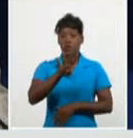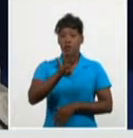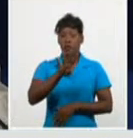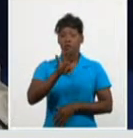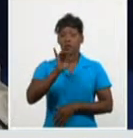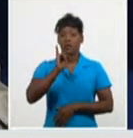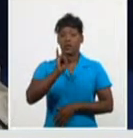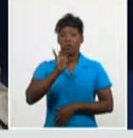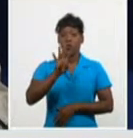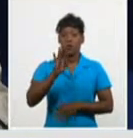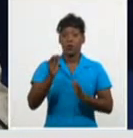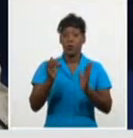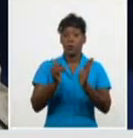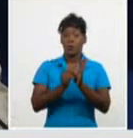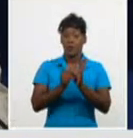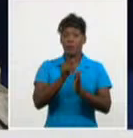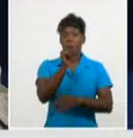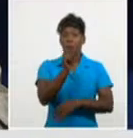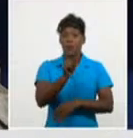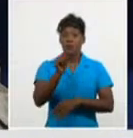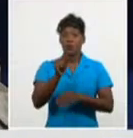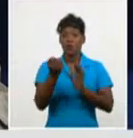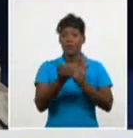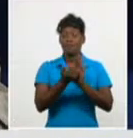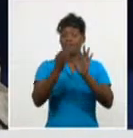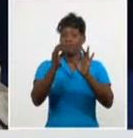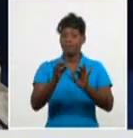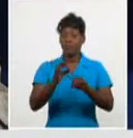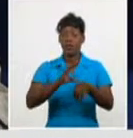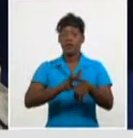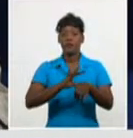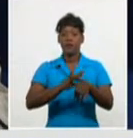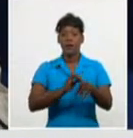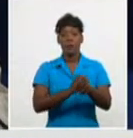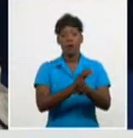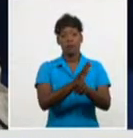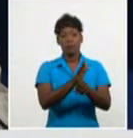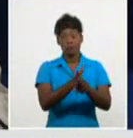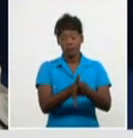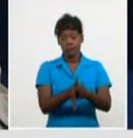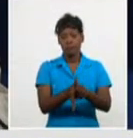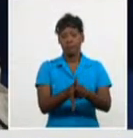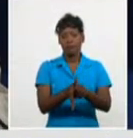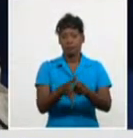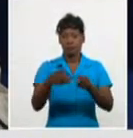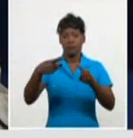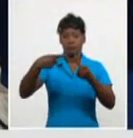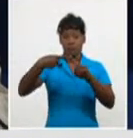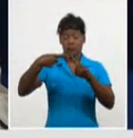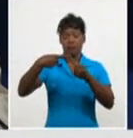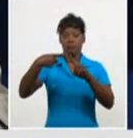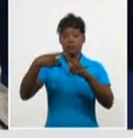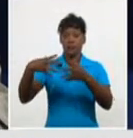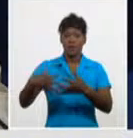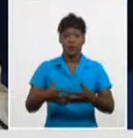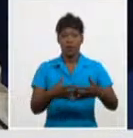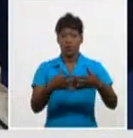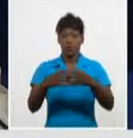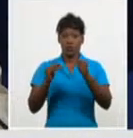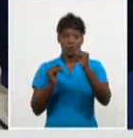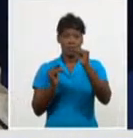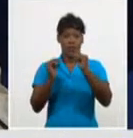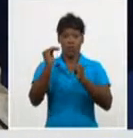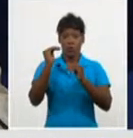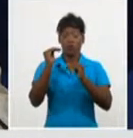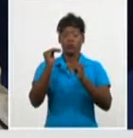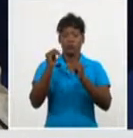2.464.000 personas diagnosticadas con la enfermedad, ya alcanzó la cifra de 2 millones, y lo